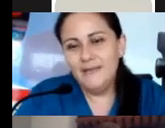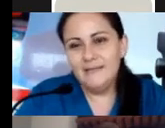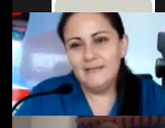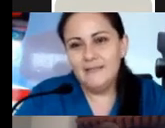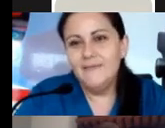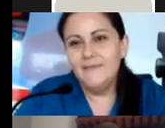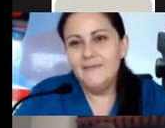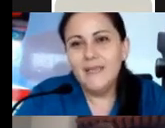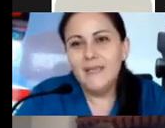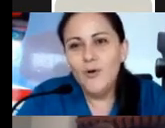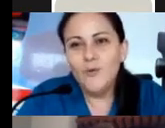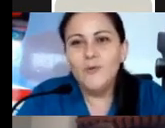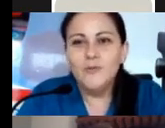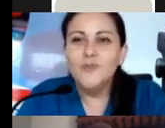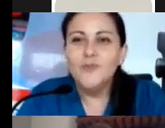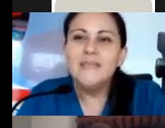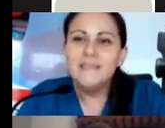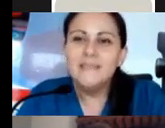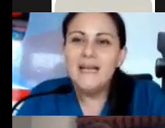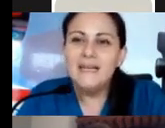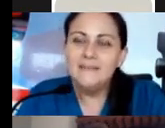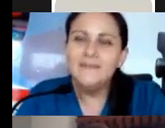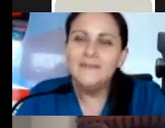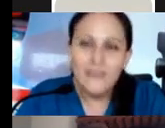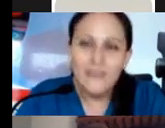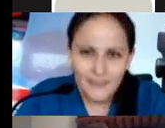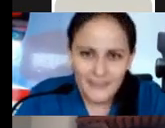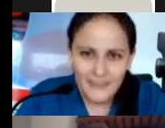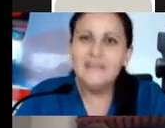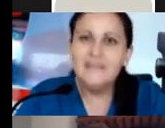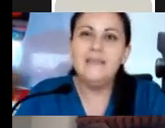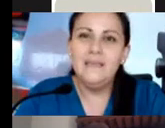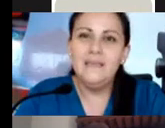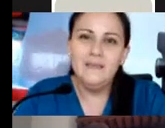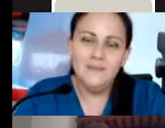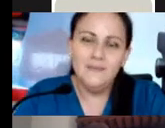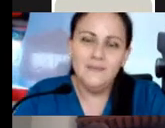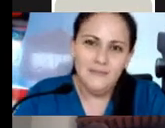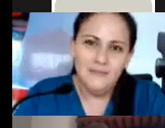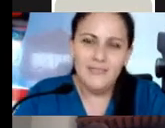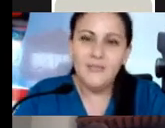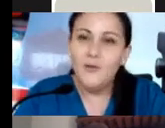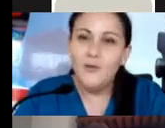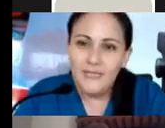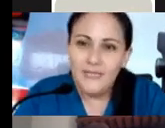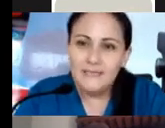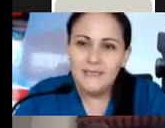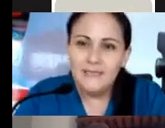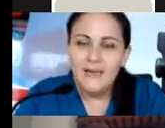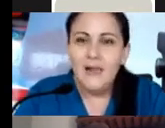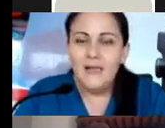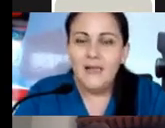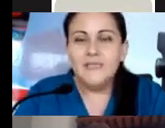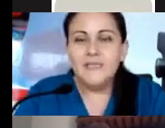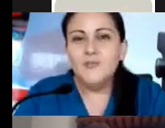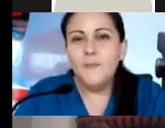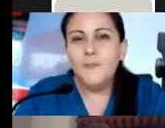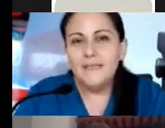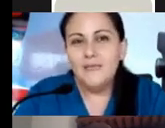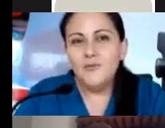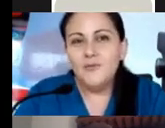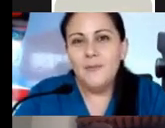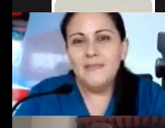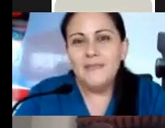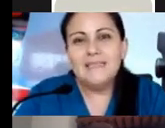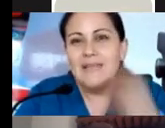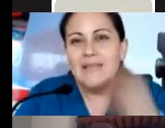ponen de diferente color cuando el sol les da frecuentemente y ¿verdad? Y todos los días. Entonces esto